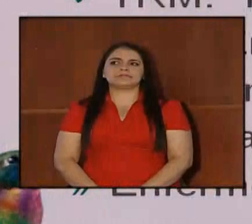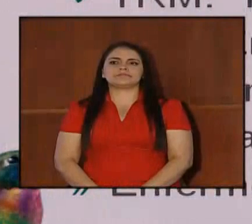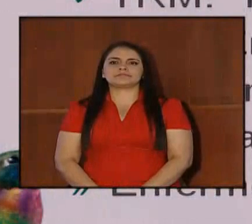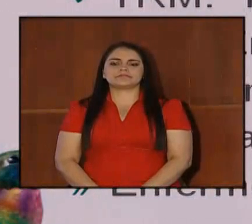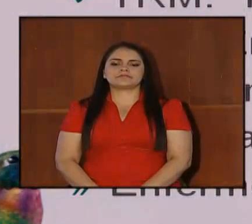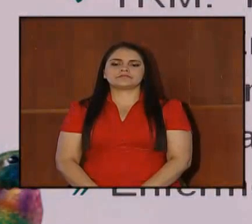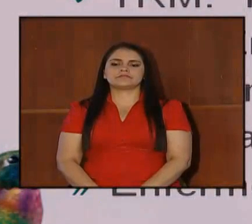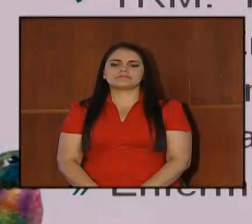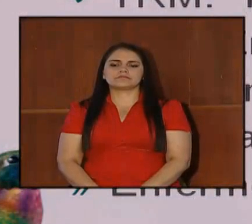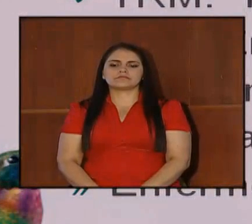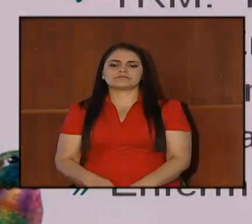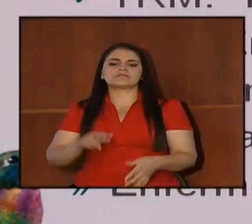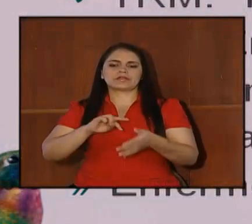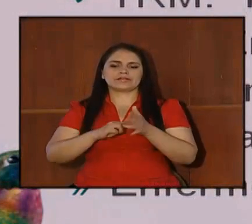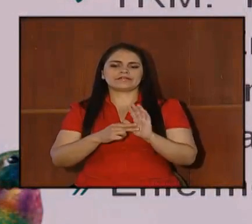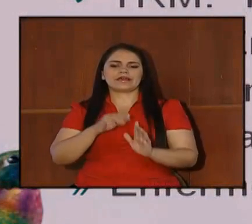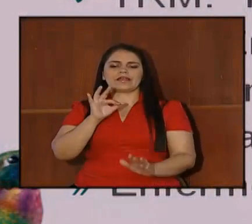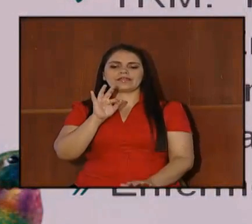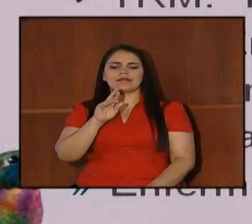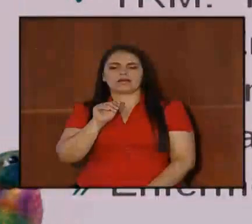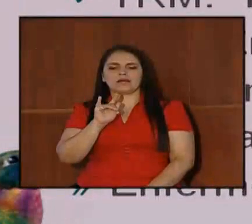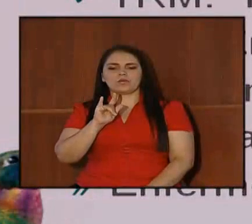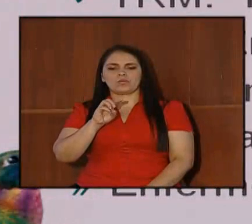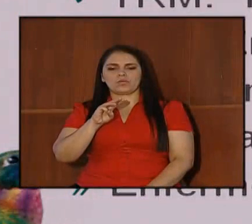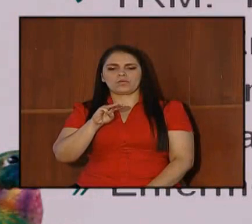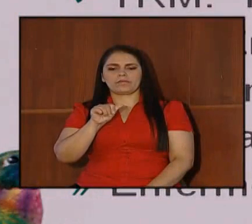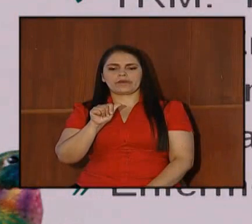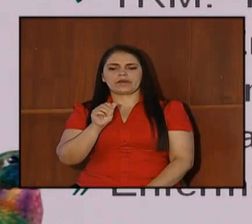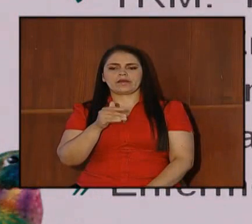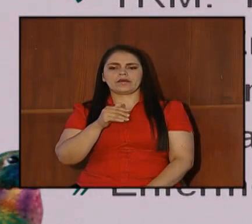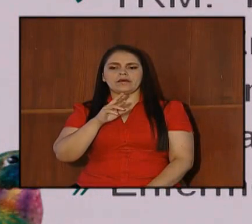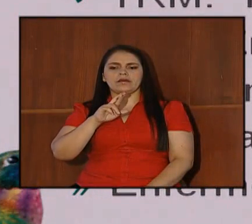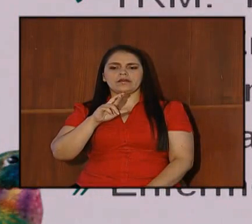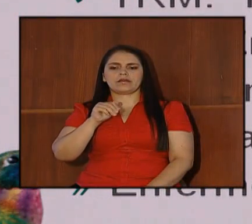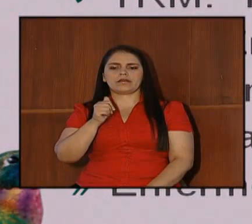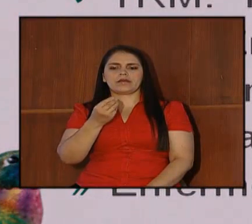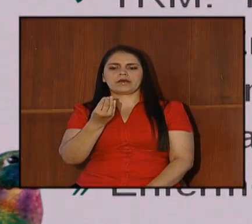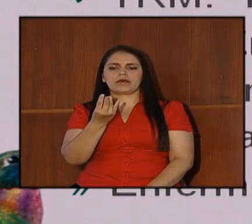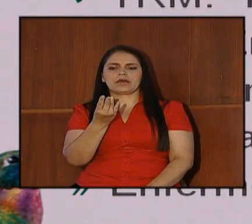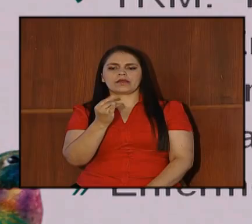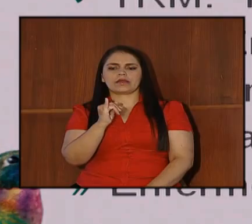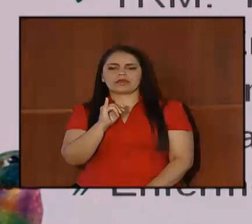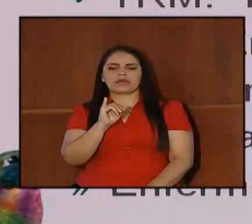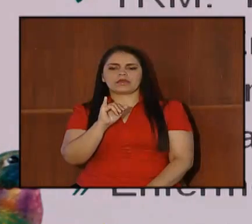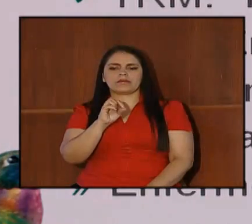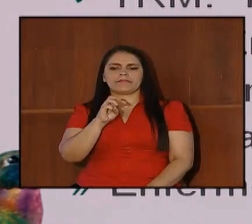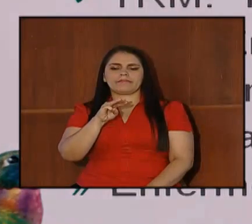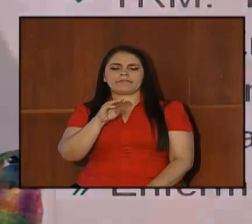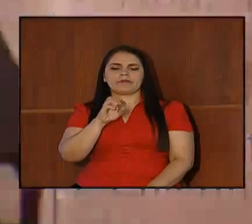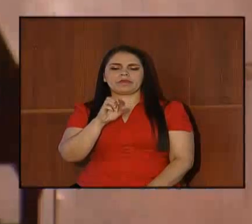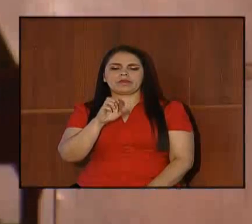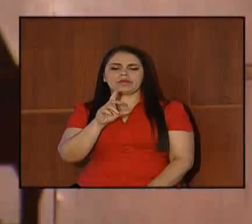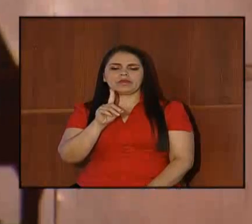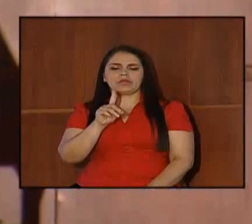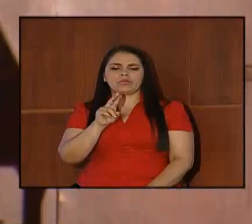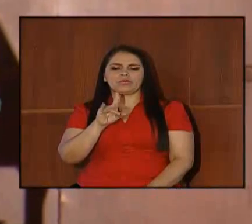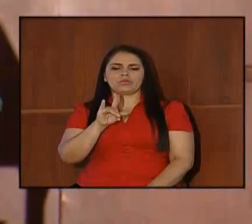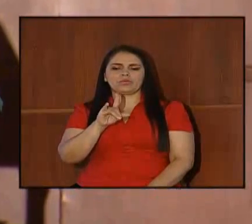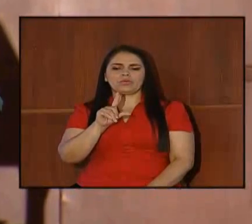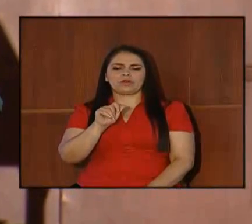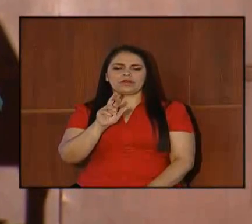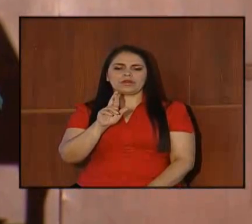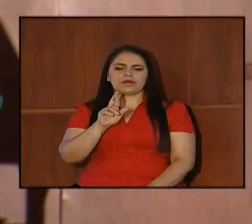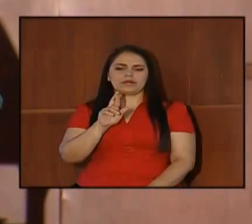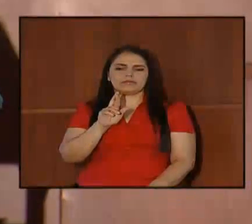Eso es una persona con un trauma raquimedular. O sea, del área de la columna que va desde arriba de la cabeza hacia la parte